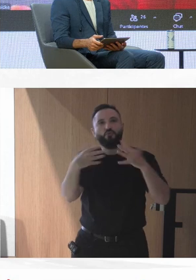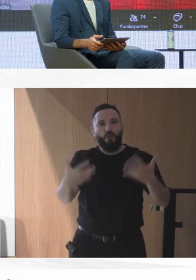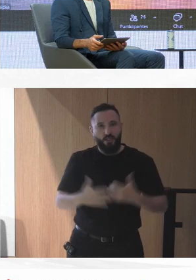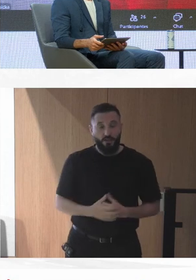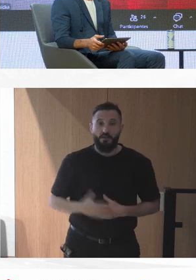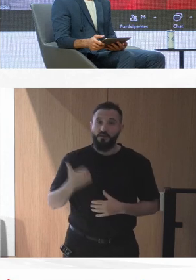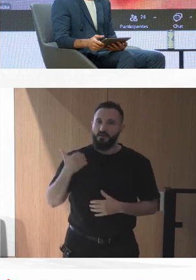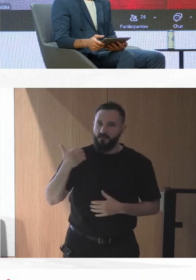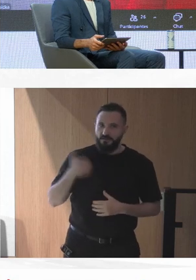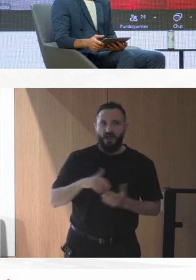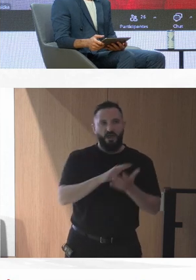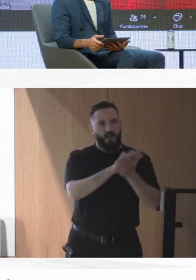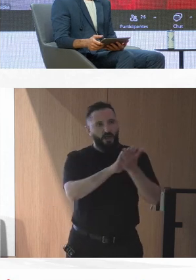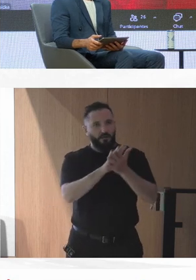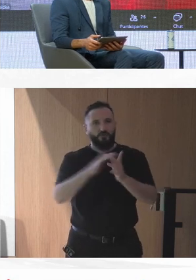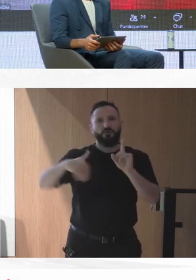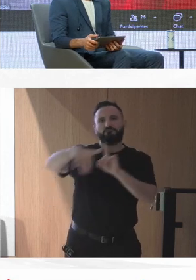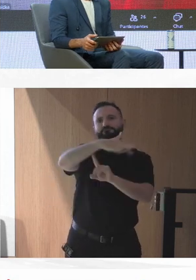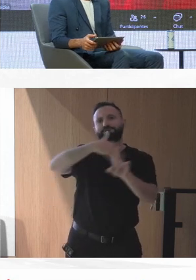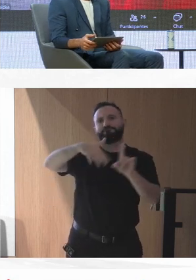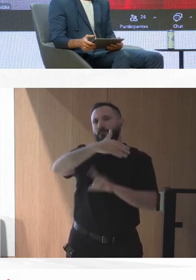un corpus importante